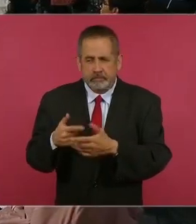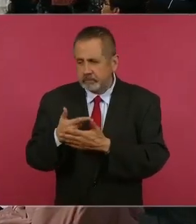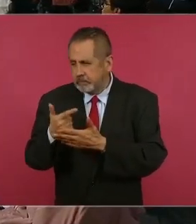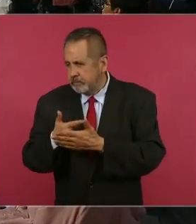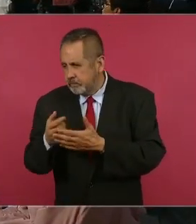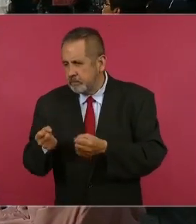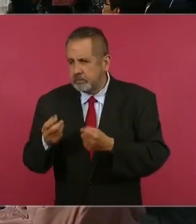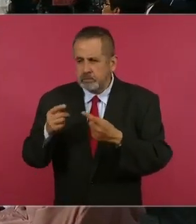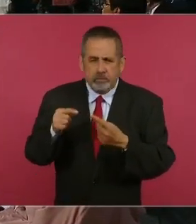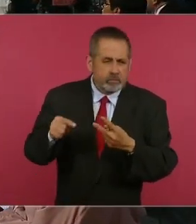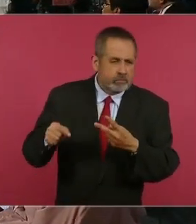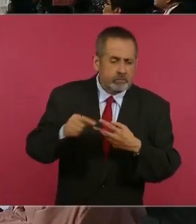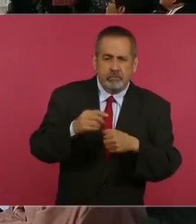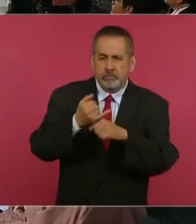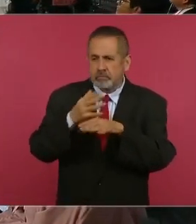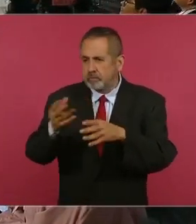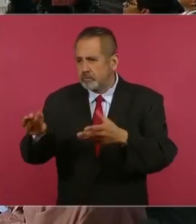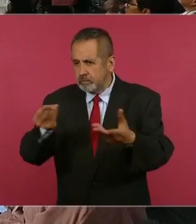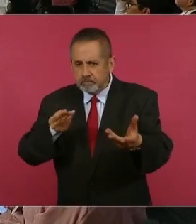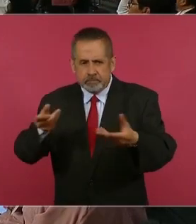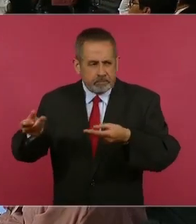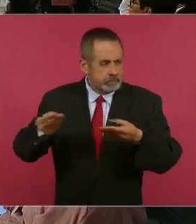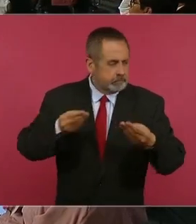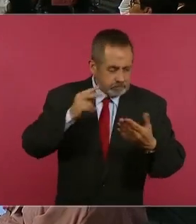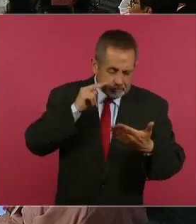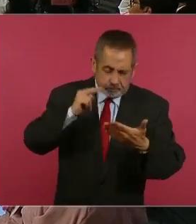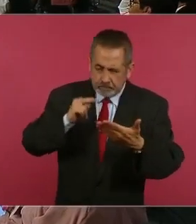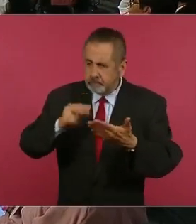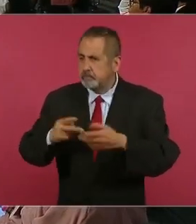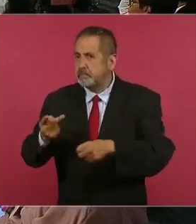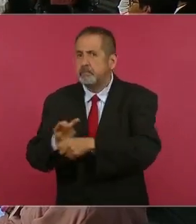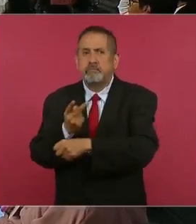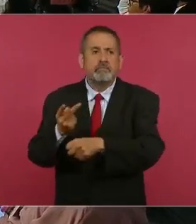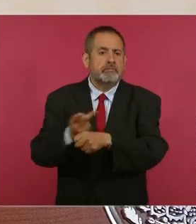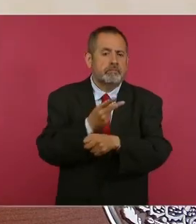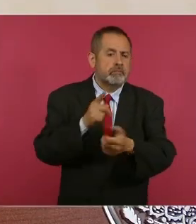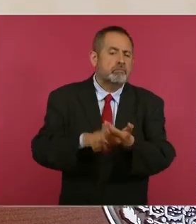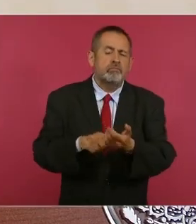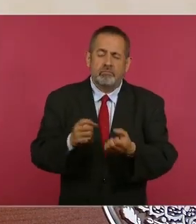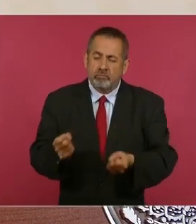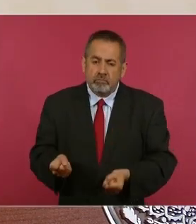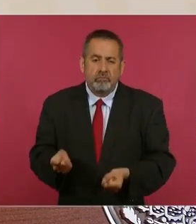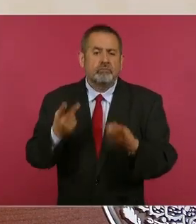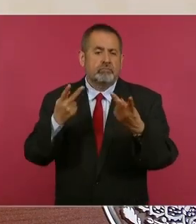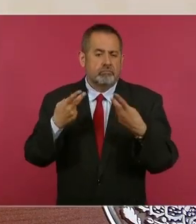contar con toda la información sobre las personas